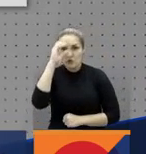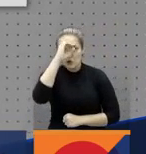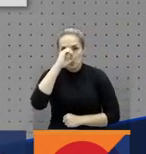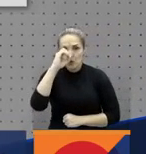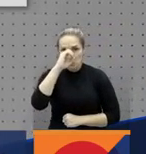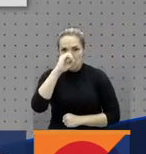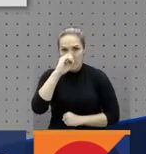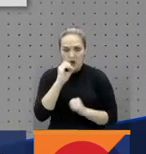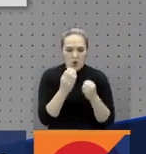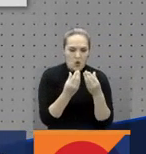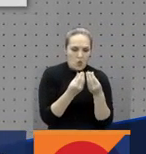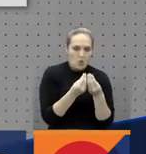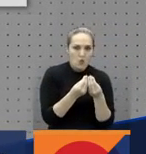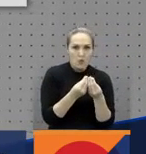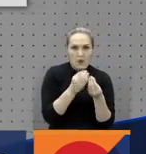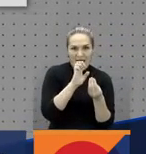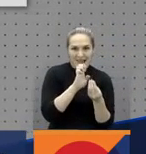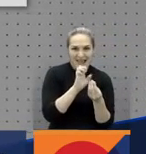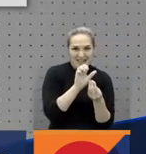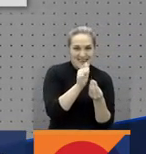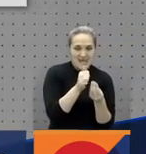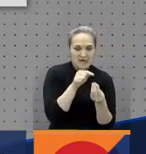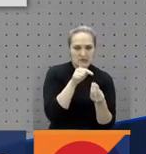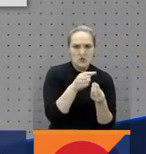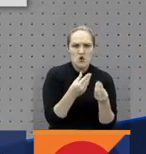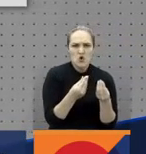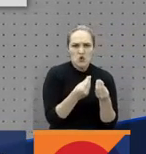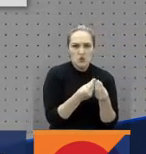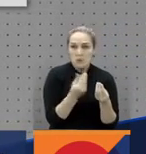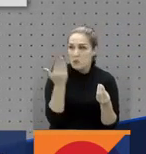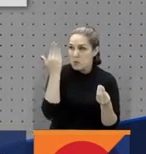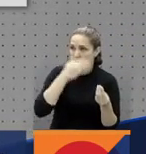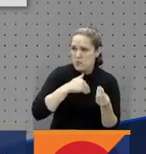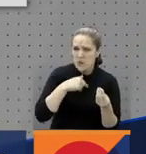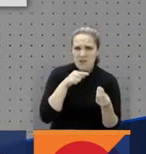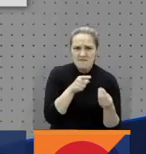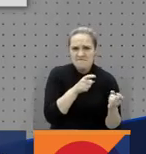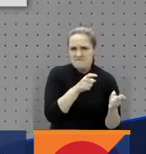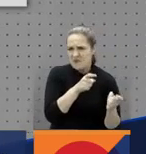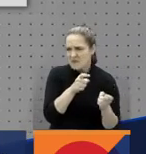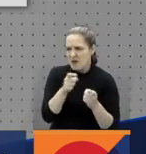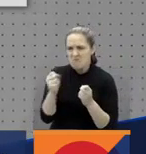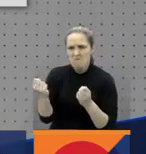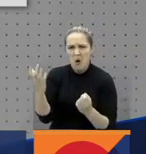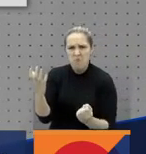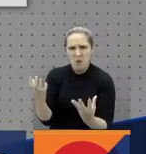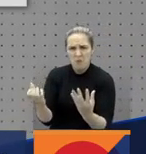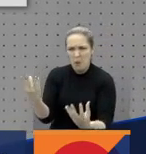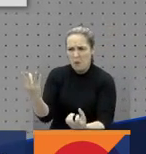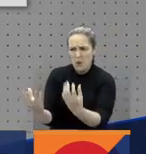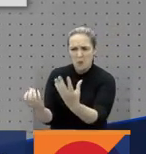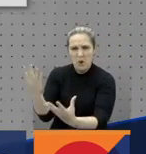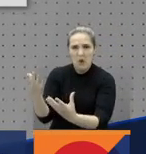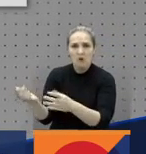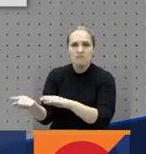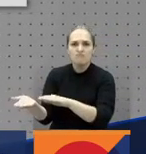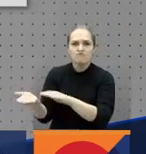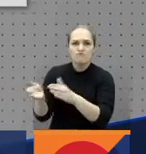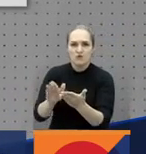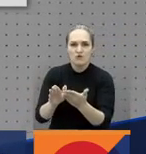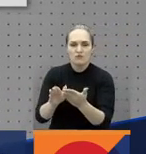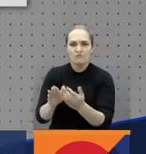E10, autodenominado Martín Villa, en una acción terrorista habría activado un área preparada con explosivos de alto poder al paso de una